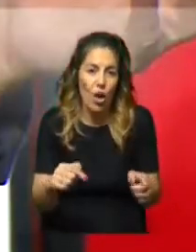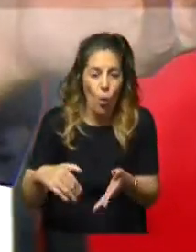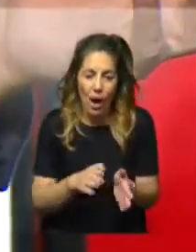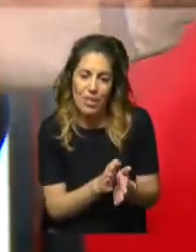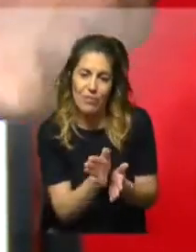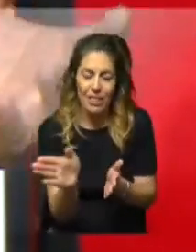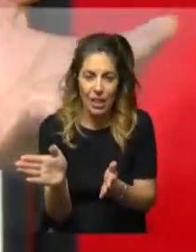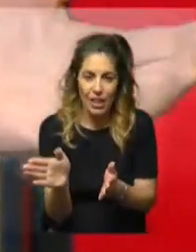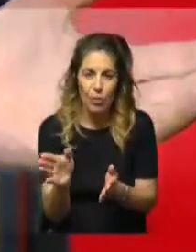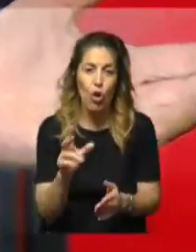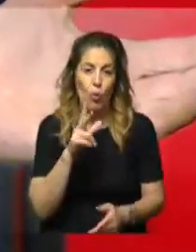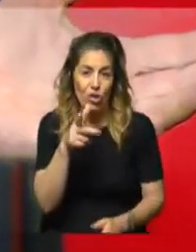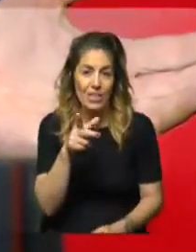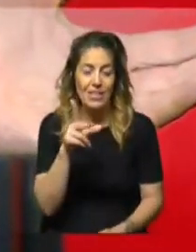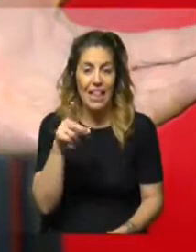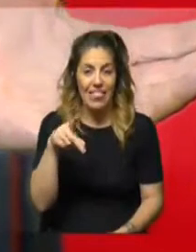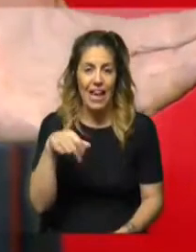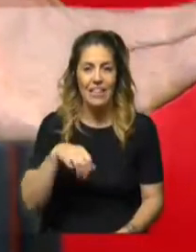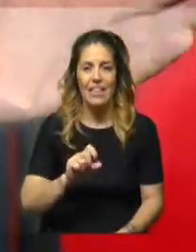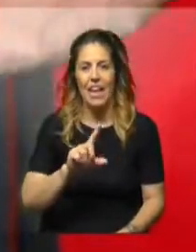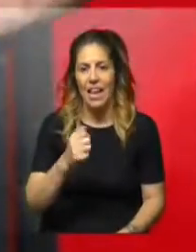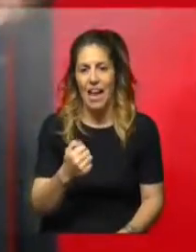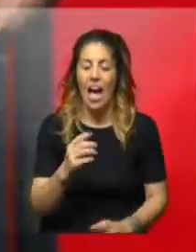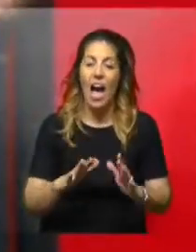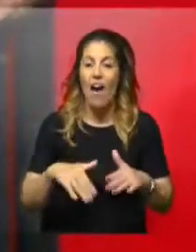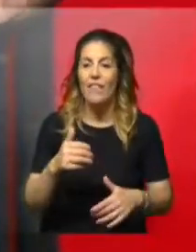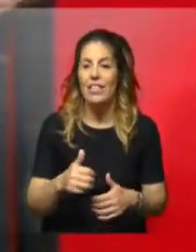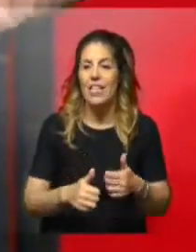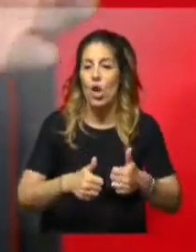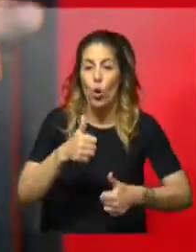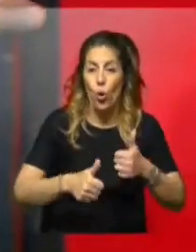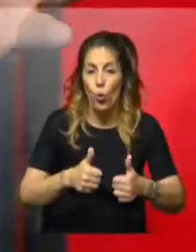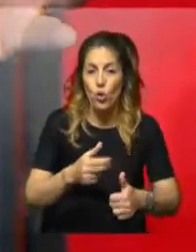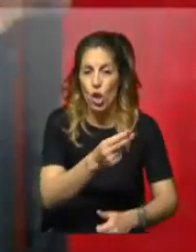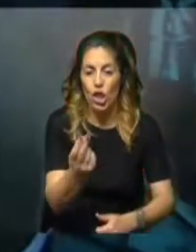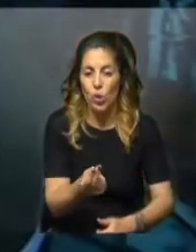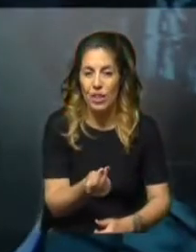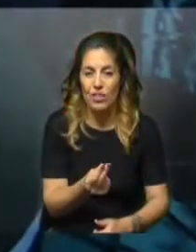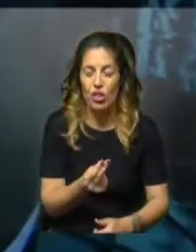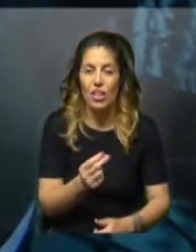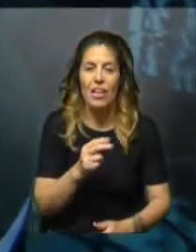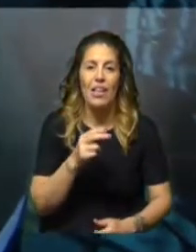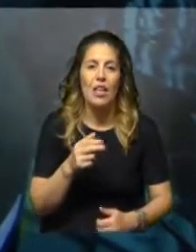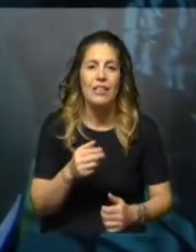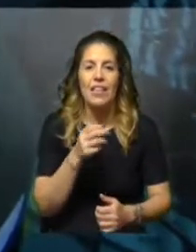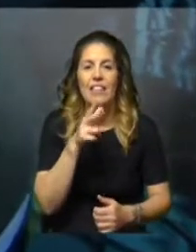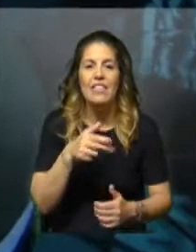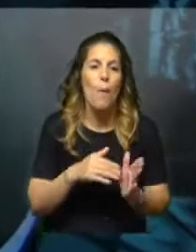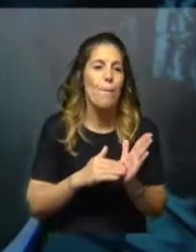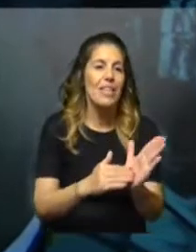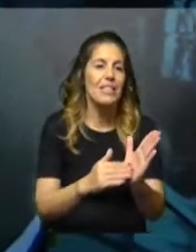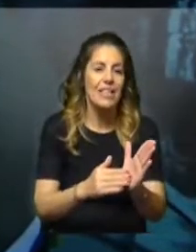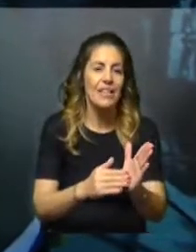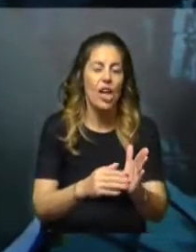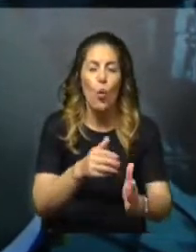como dice bien Daniela este a veces los concursos no de ilustración te dicen presente una historia en cinco